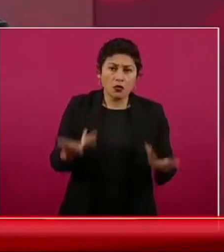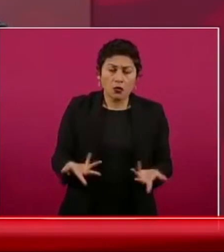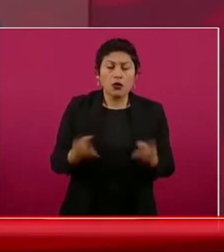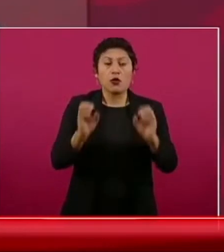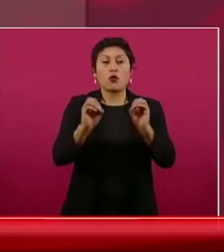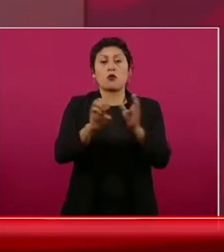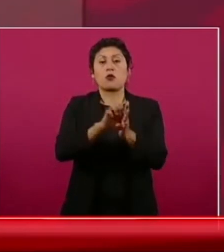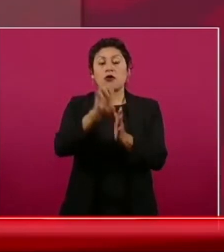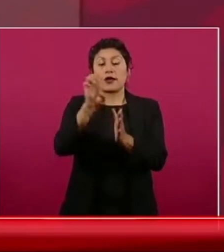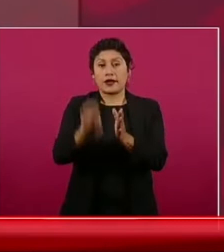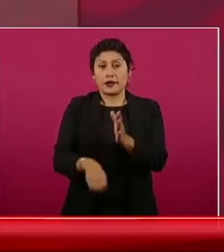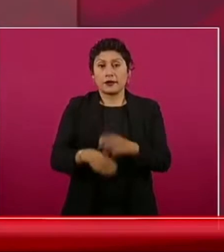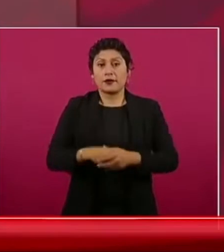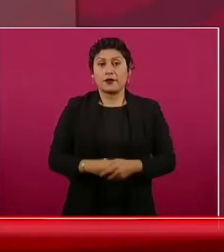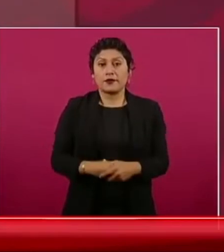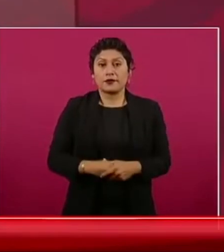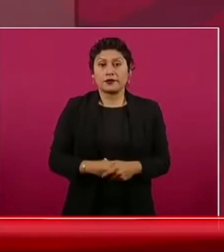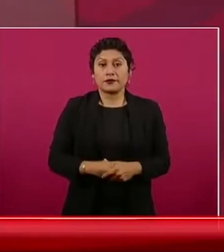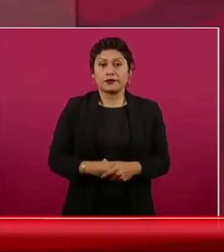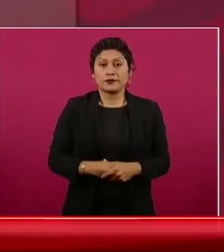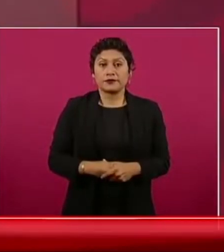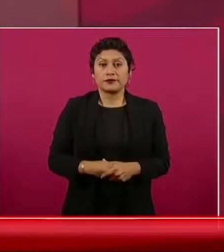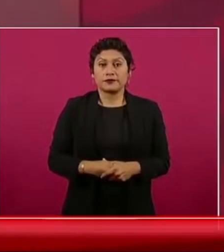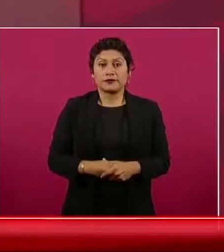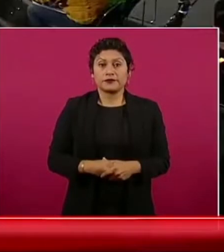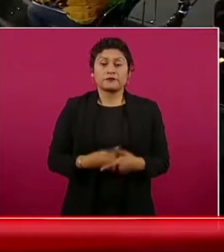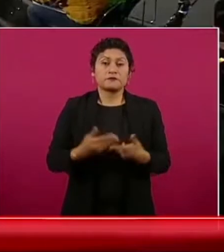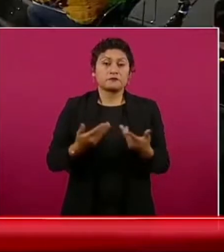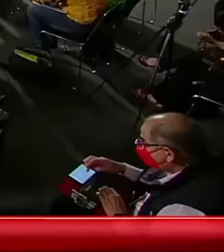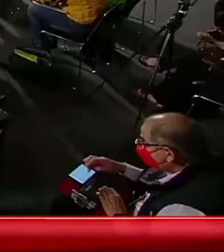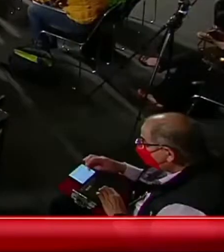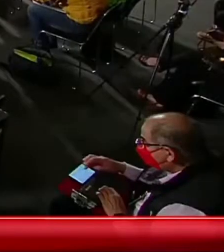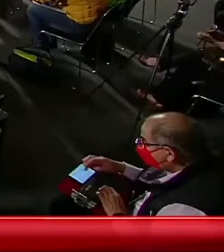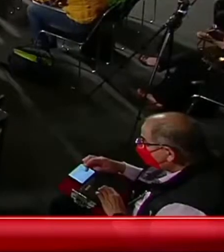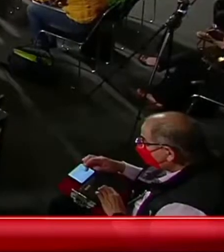reducir el costo